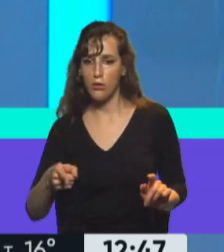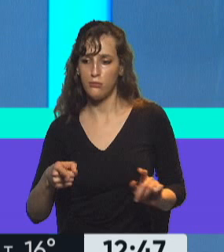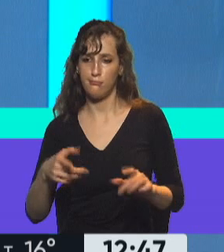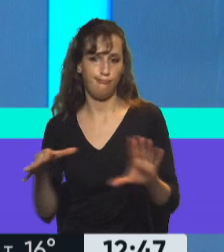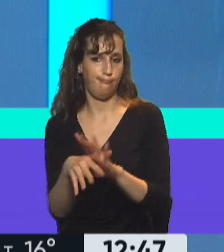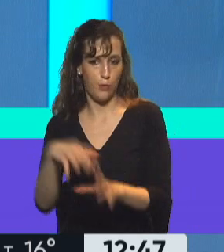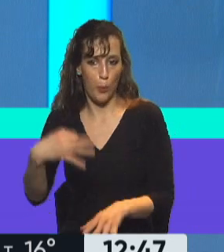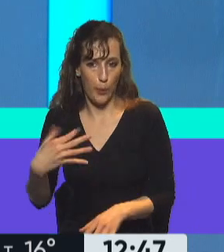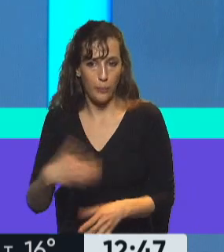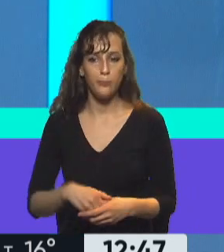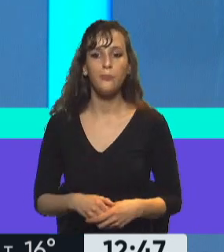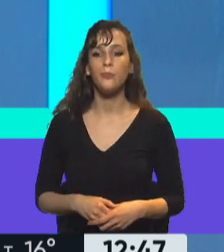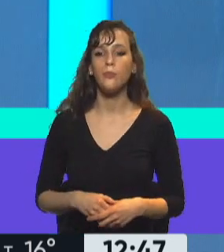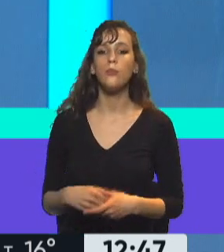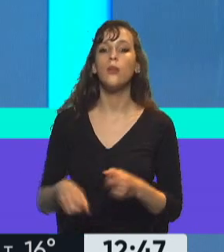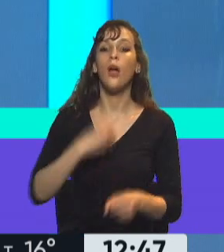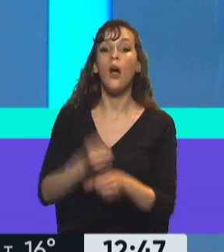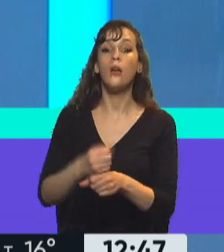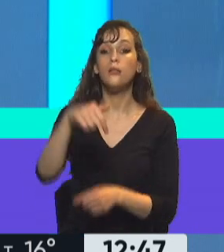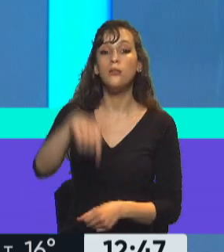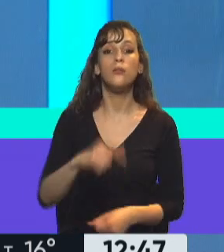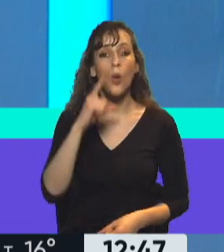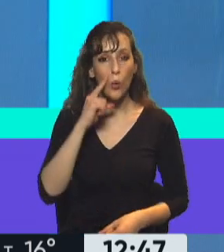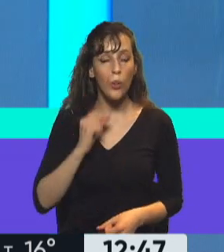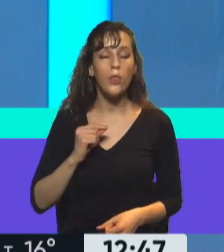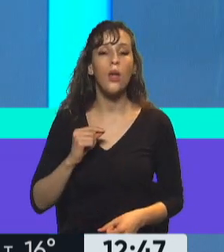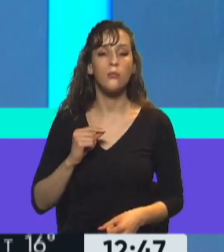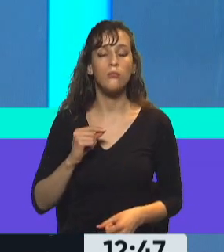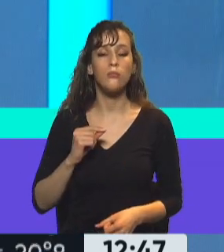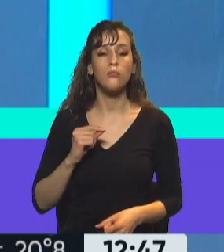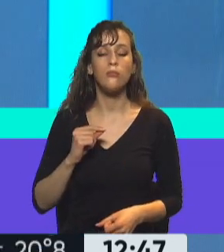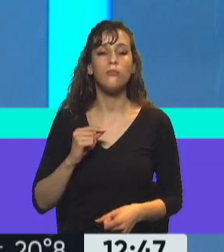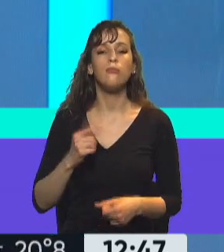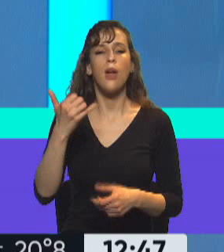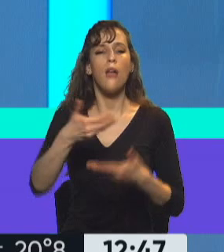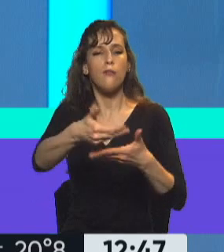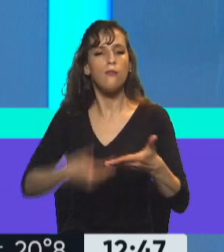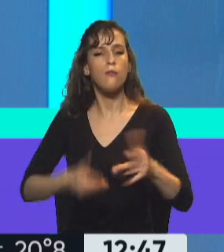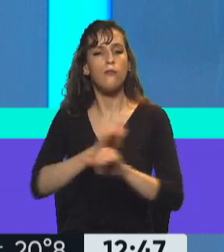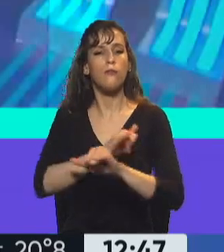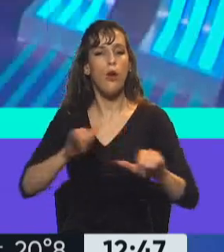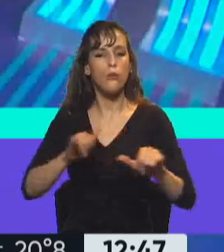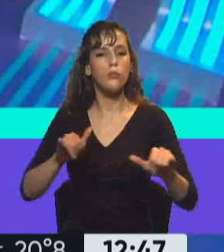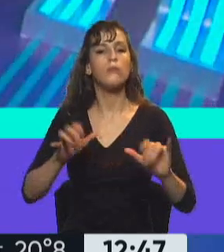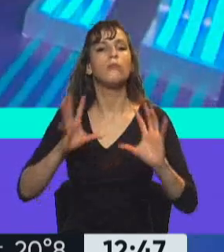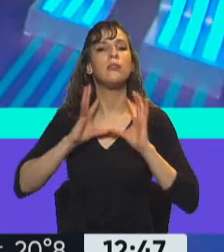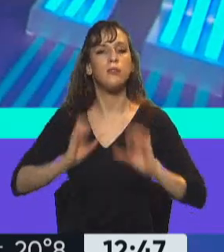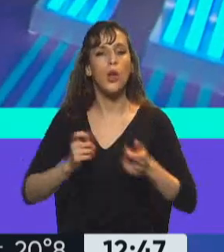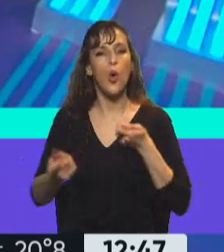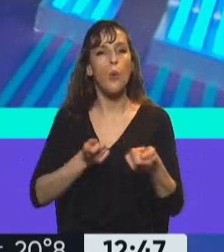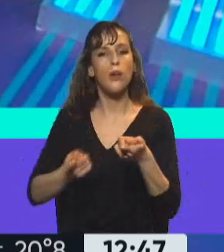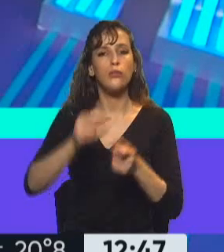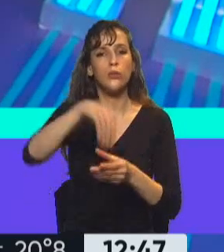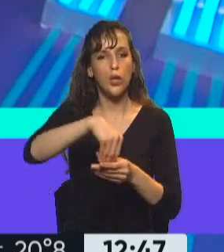un programa que hasta ahora está dando resultados en un informe del aceite de comercio interior sobre el cumplimiento del